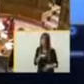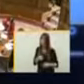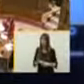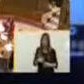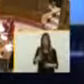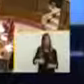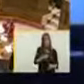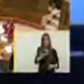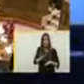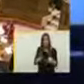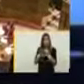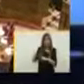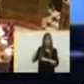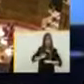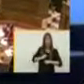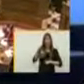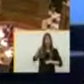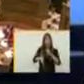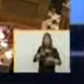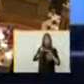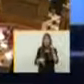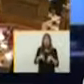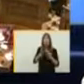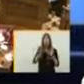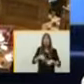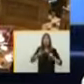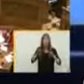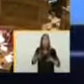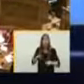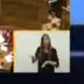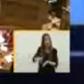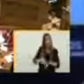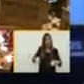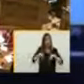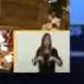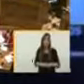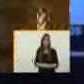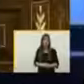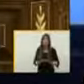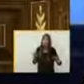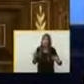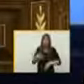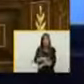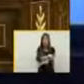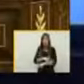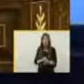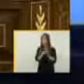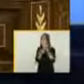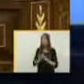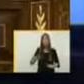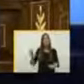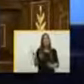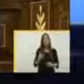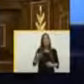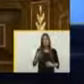acepta la investidura se le estalla el pacto entre las manos porque no está dispuesto a pactar un gobierno de coalición, porque lo que quiere es que lo apoye gratis Podemos, que lo apoye sin